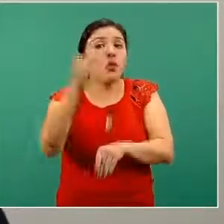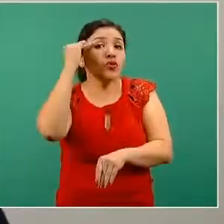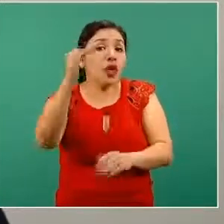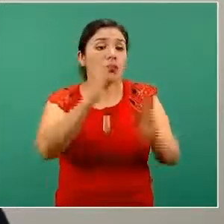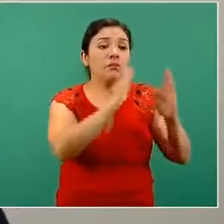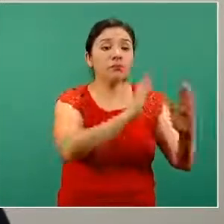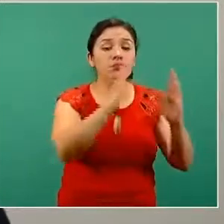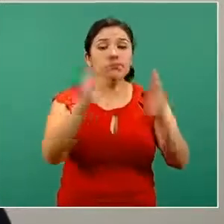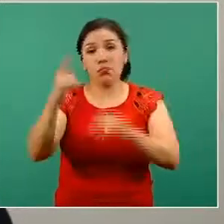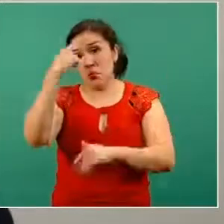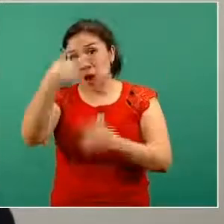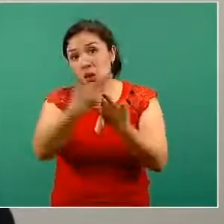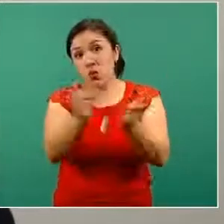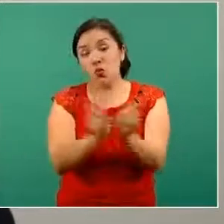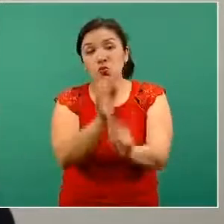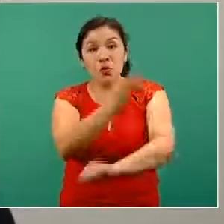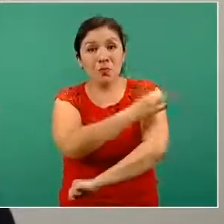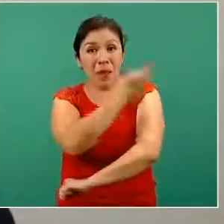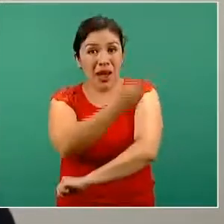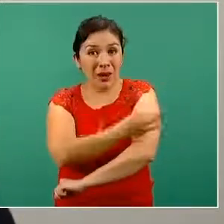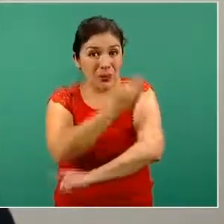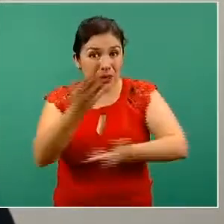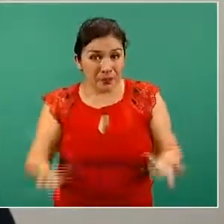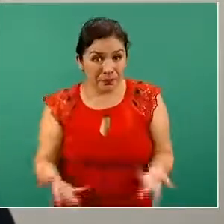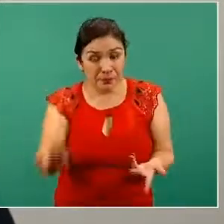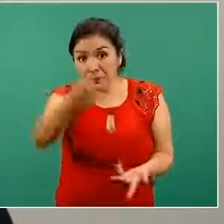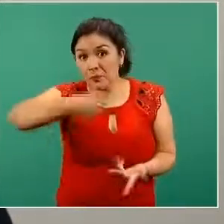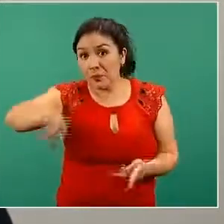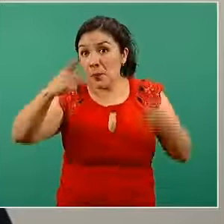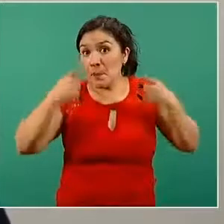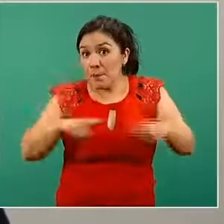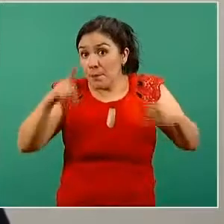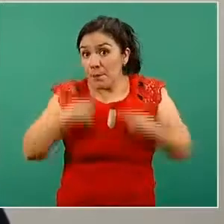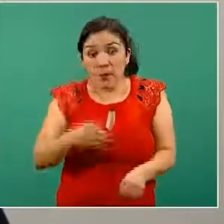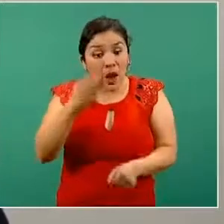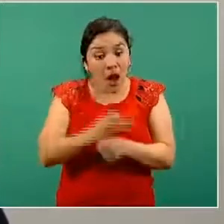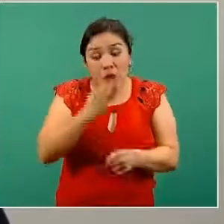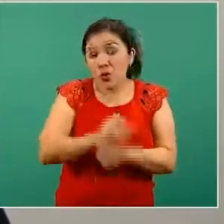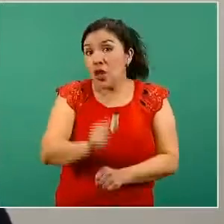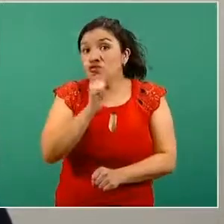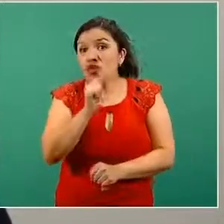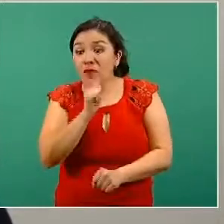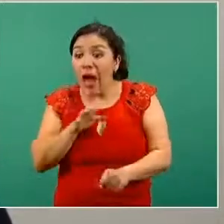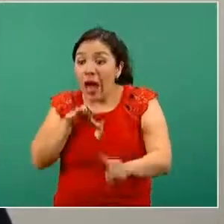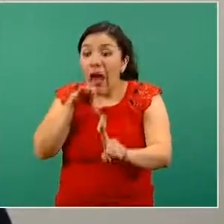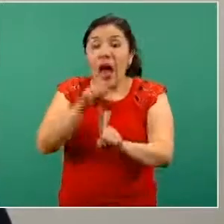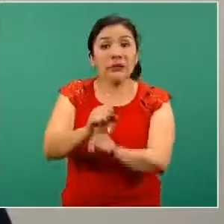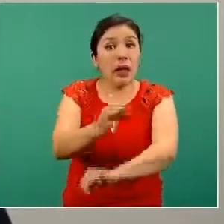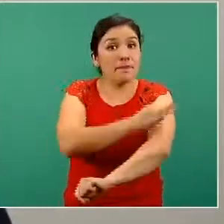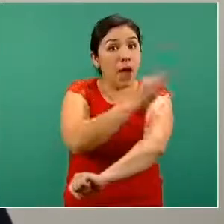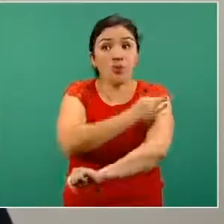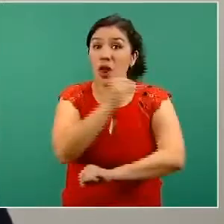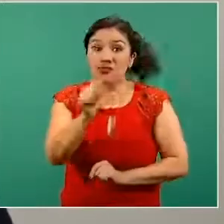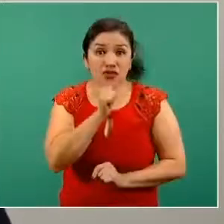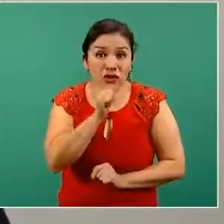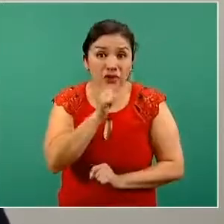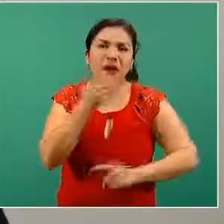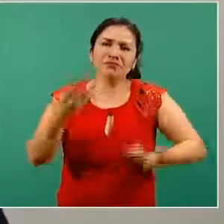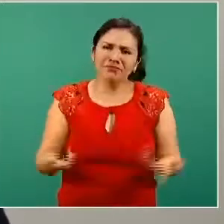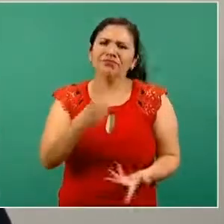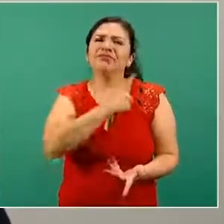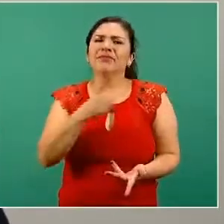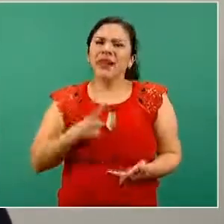tanto los diferentes grupos. Entonces, las personas que no estamos en esos primeros grupos, lo que nos queda es